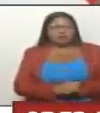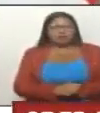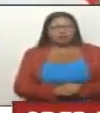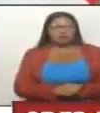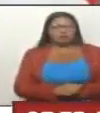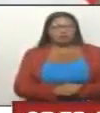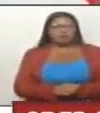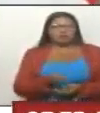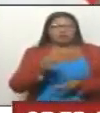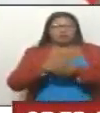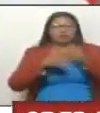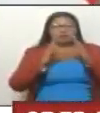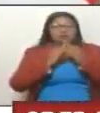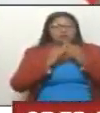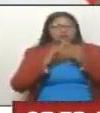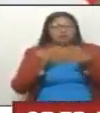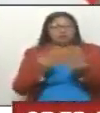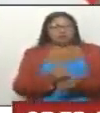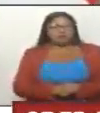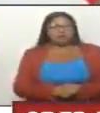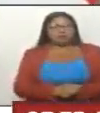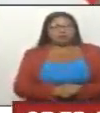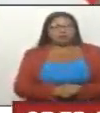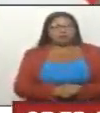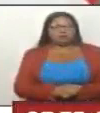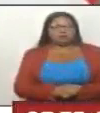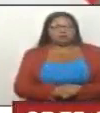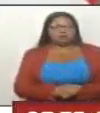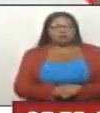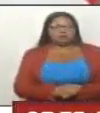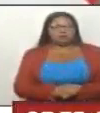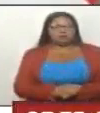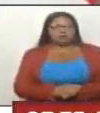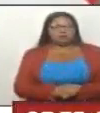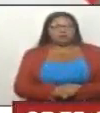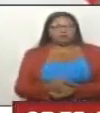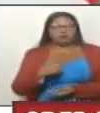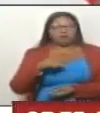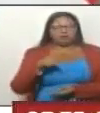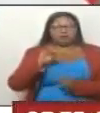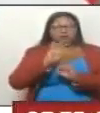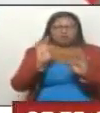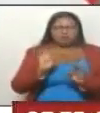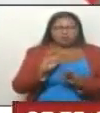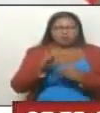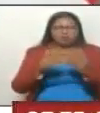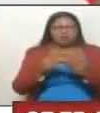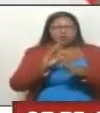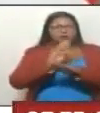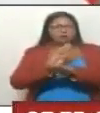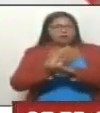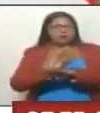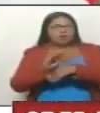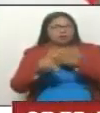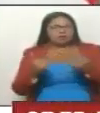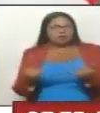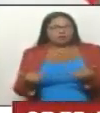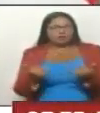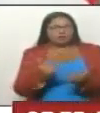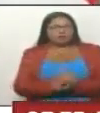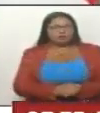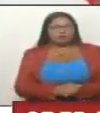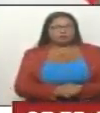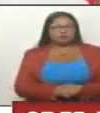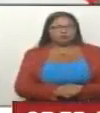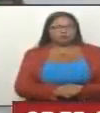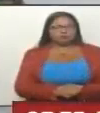hogar. ¿Qué significa? ¿De qué manera se le puede proteger? Eso está en la Constitución.